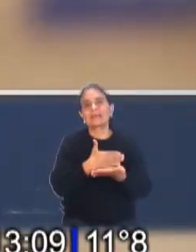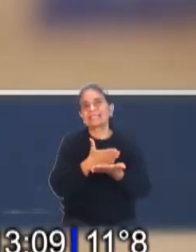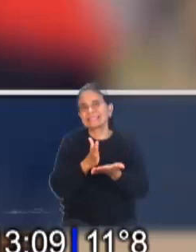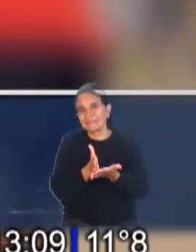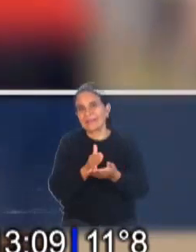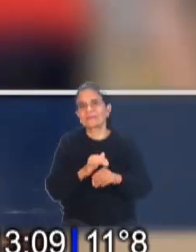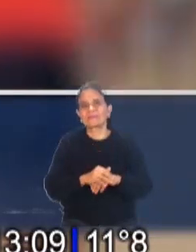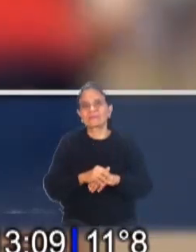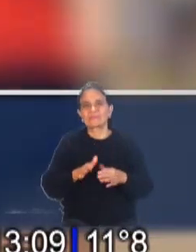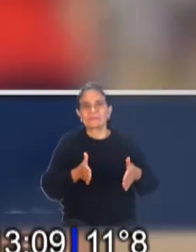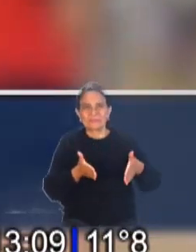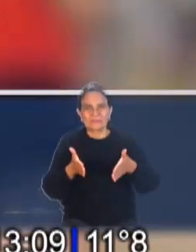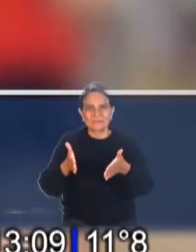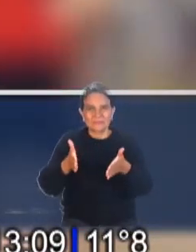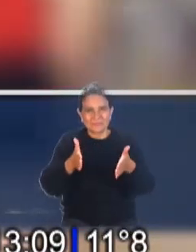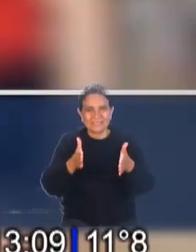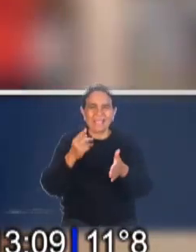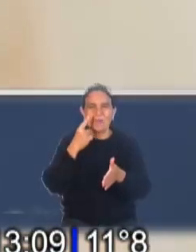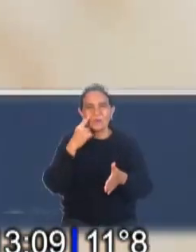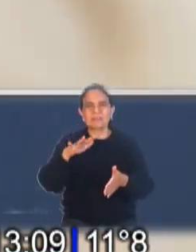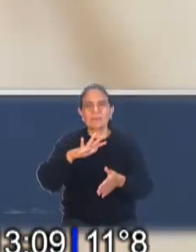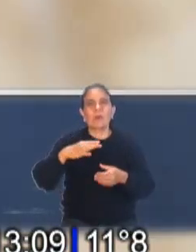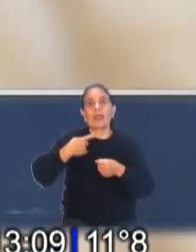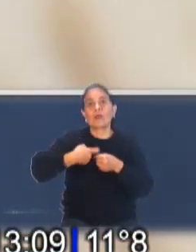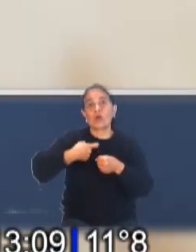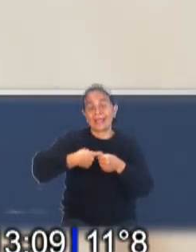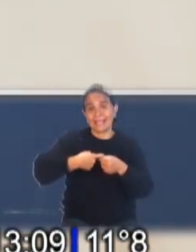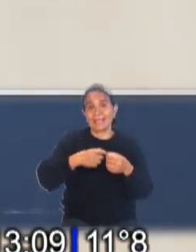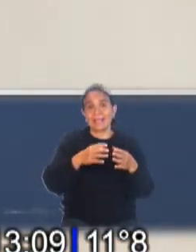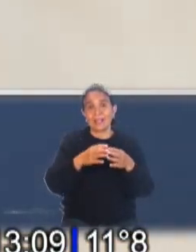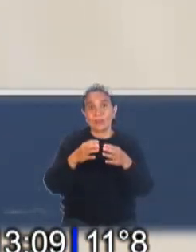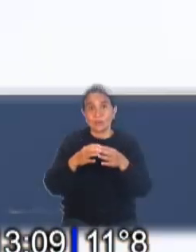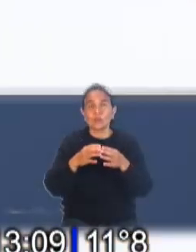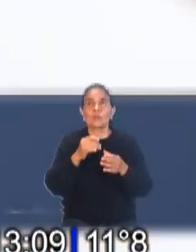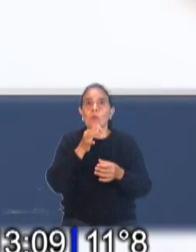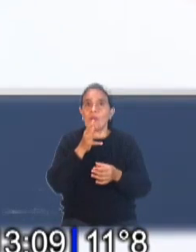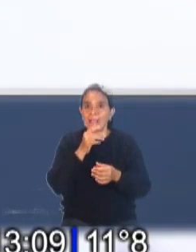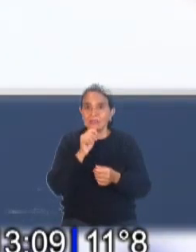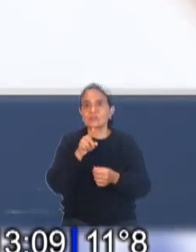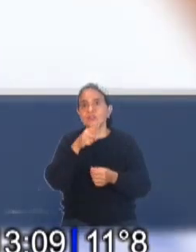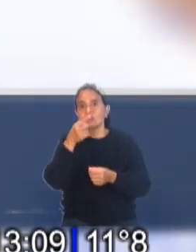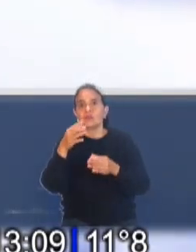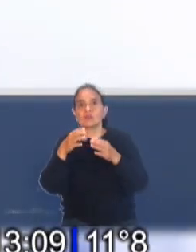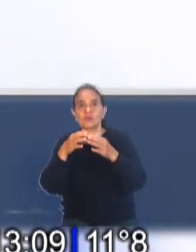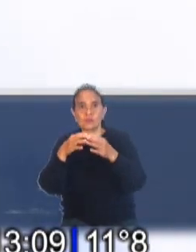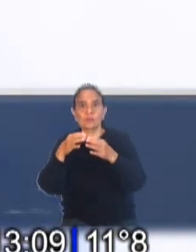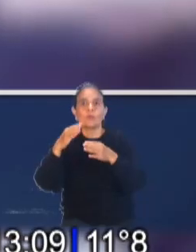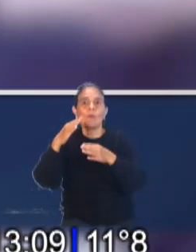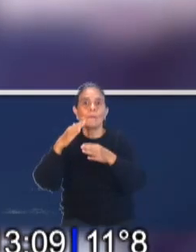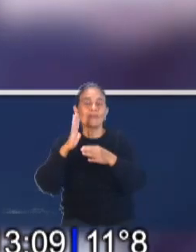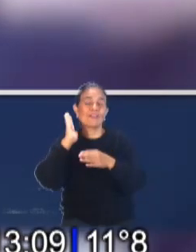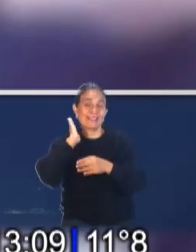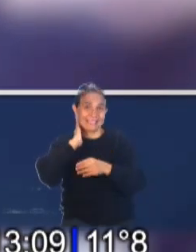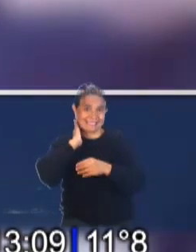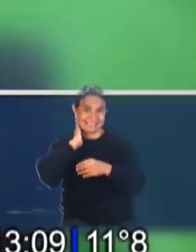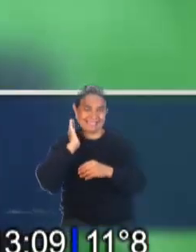en la pista municipal de Concarán en las categorías sub-14 y sub-16,